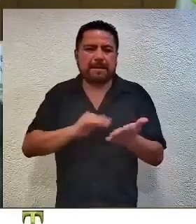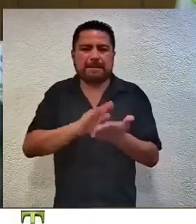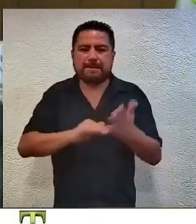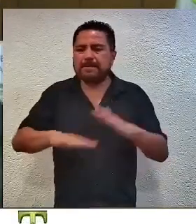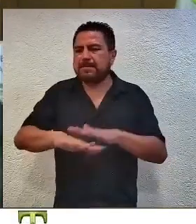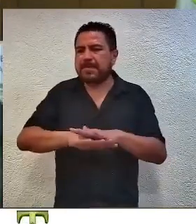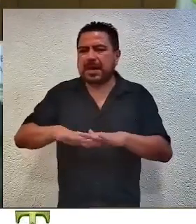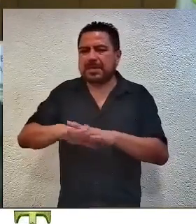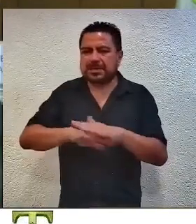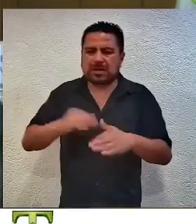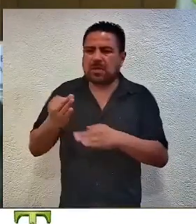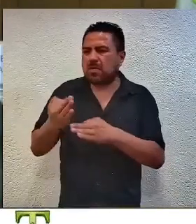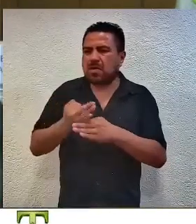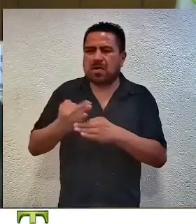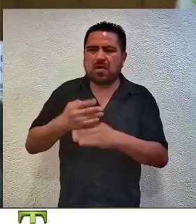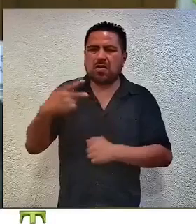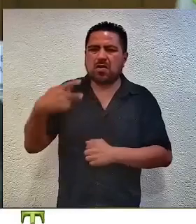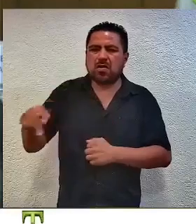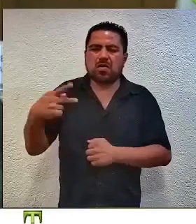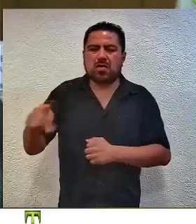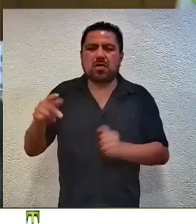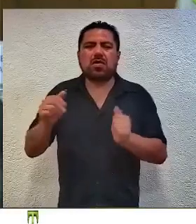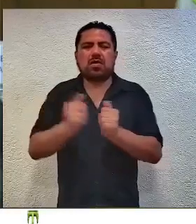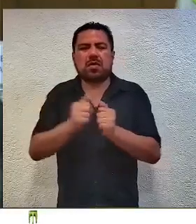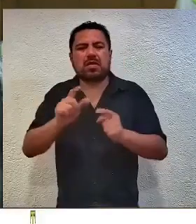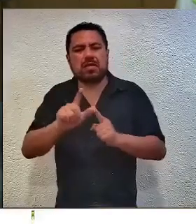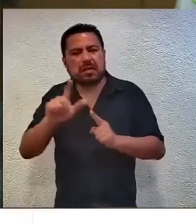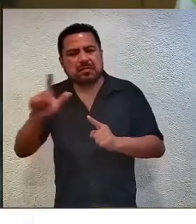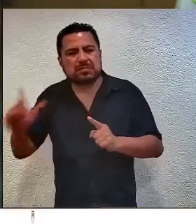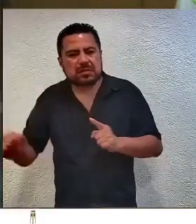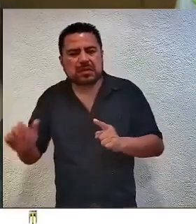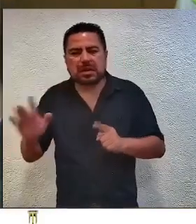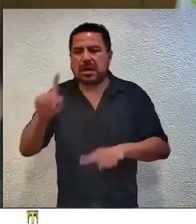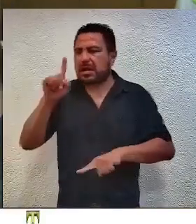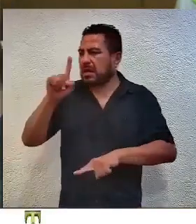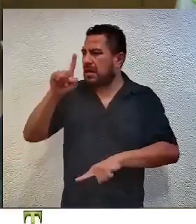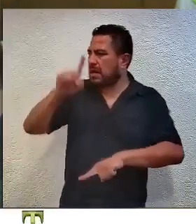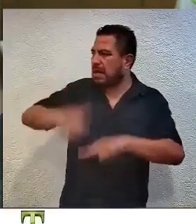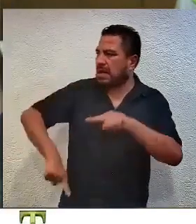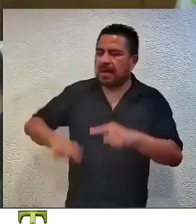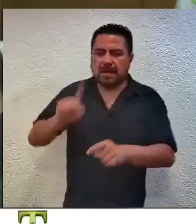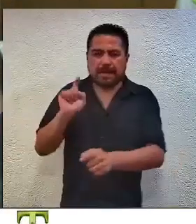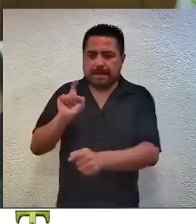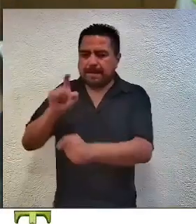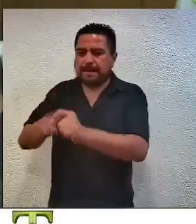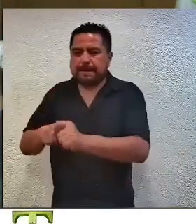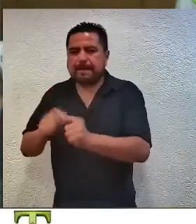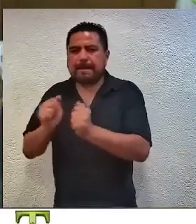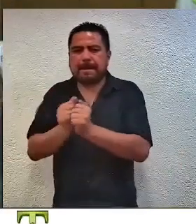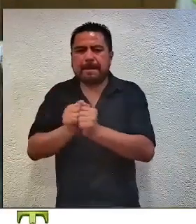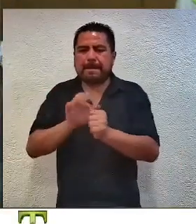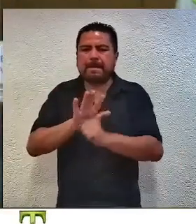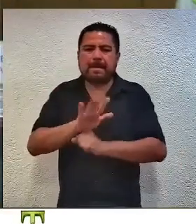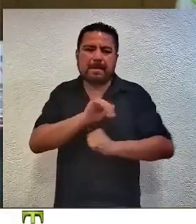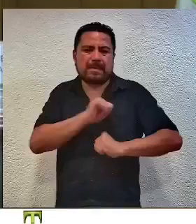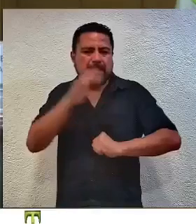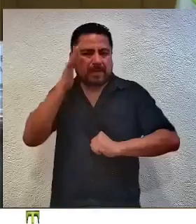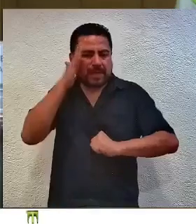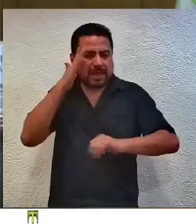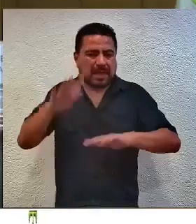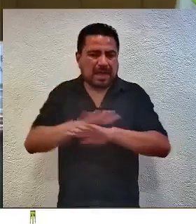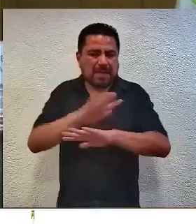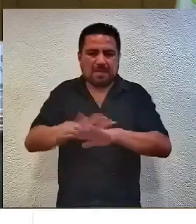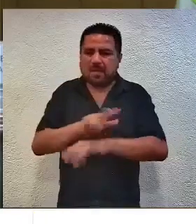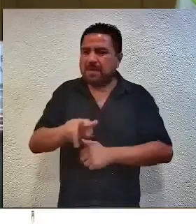de Morena, lo que acarrea como consecuencia la cancelación del registro en el padrón de protagonistas del cambio